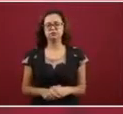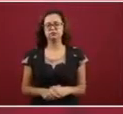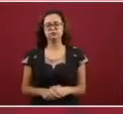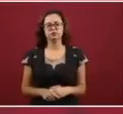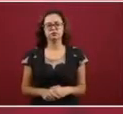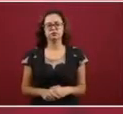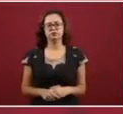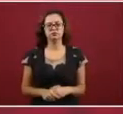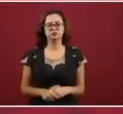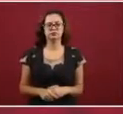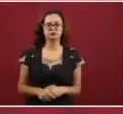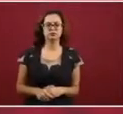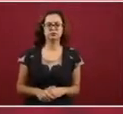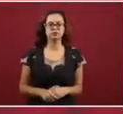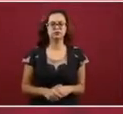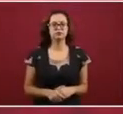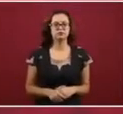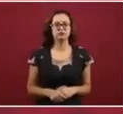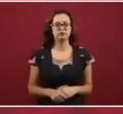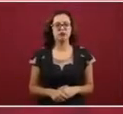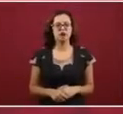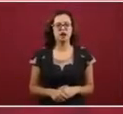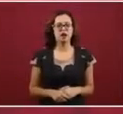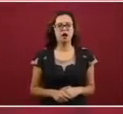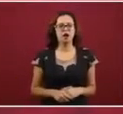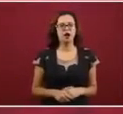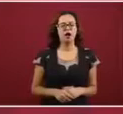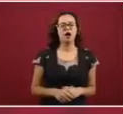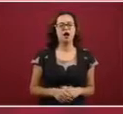Por esos movimientos,